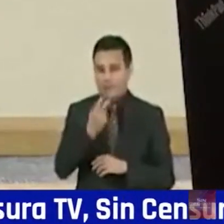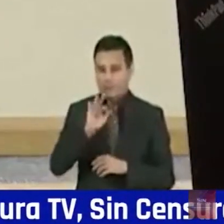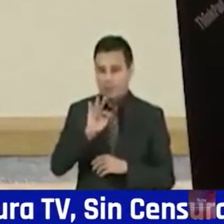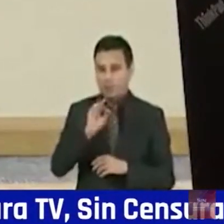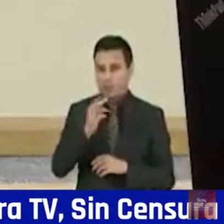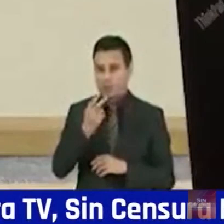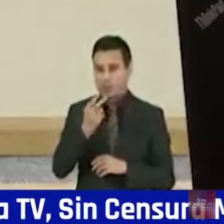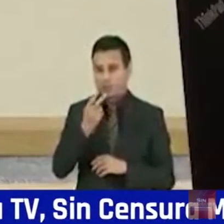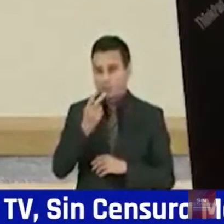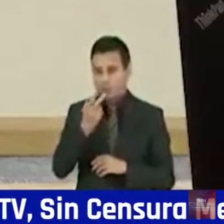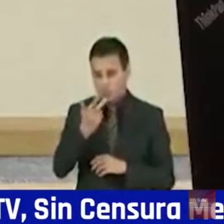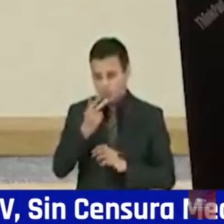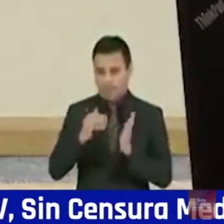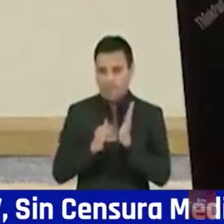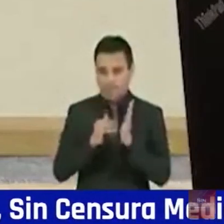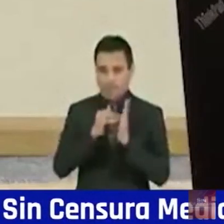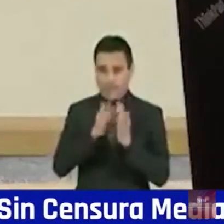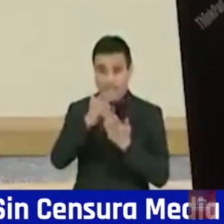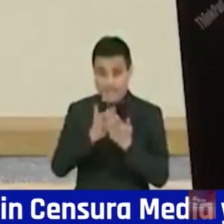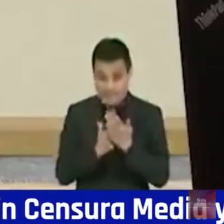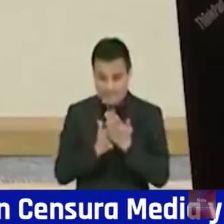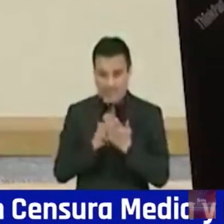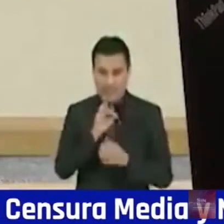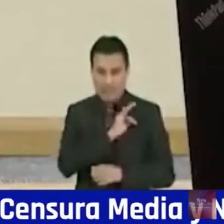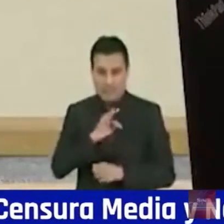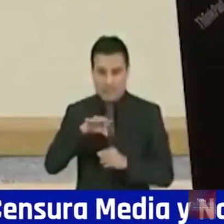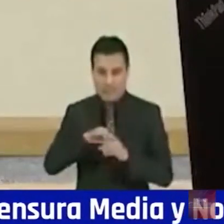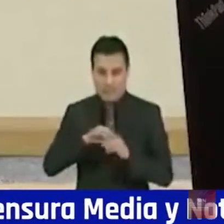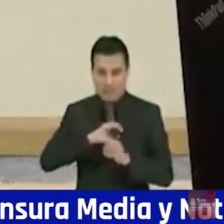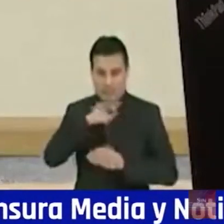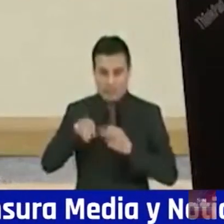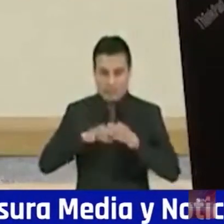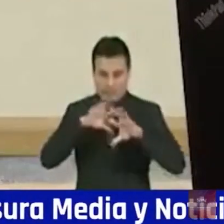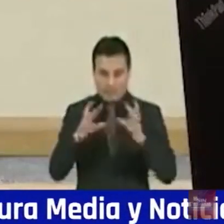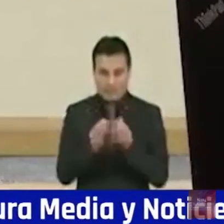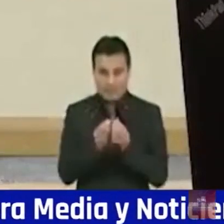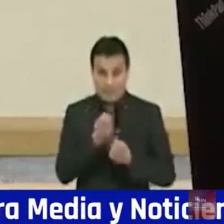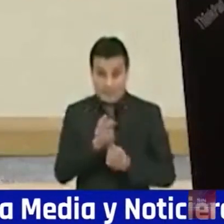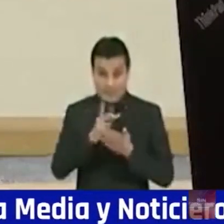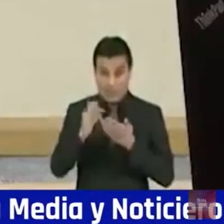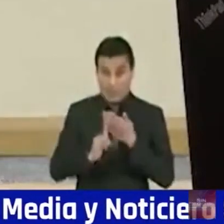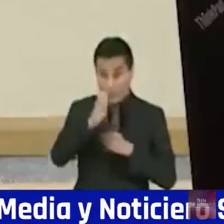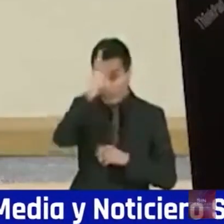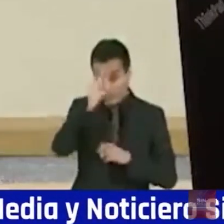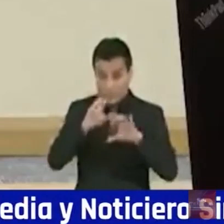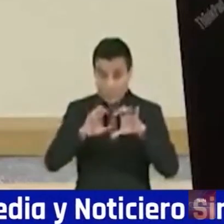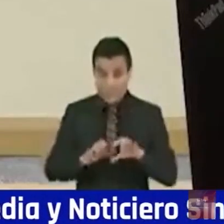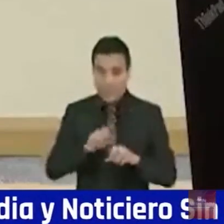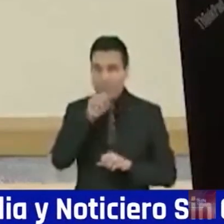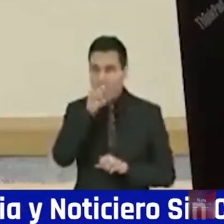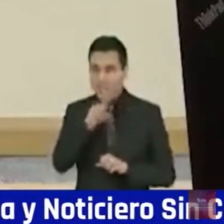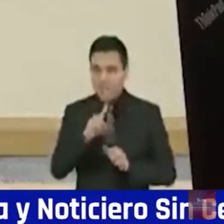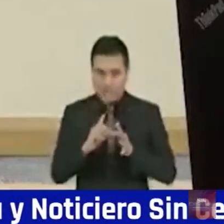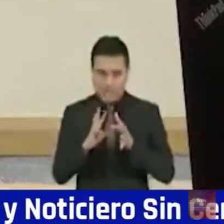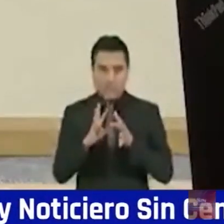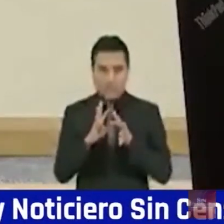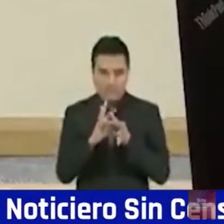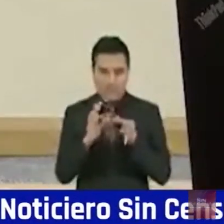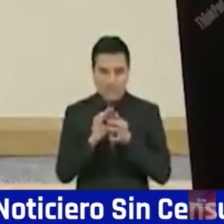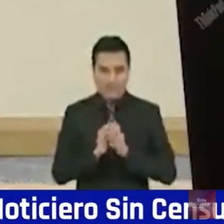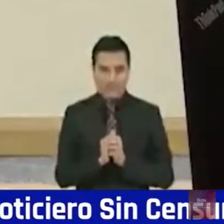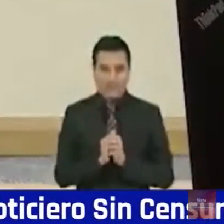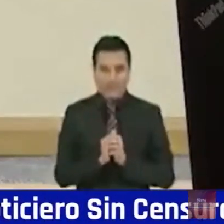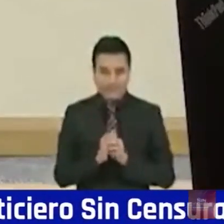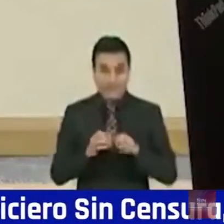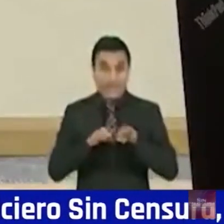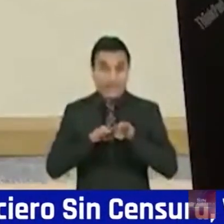millones y más de electores registrados en la lista nominal. El proyecto de acuerdo da cuenta también, además de los resultados, del